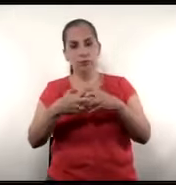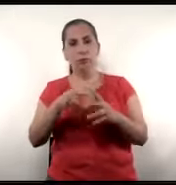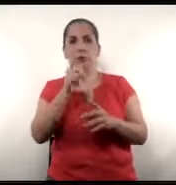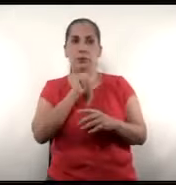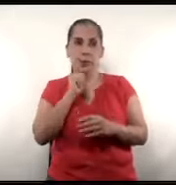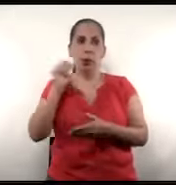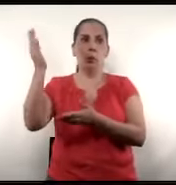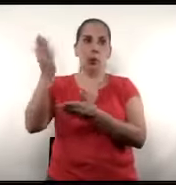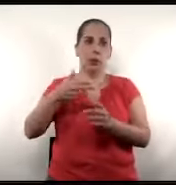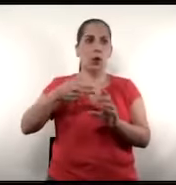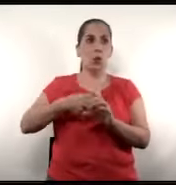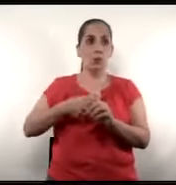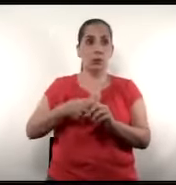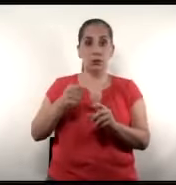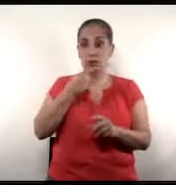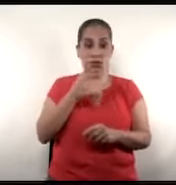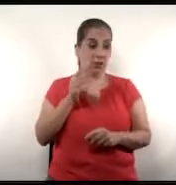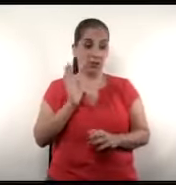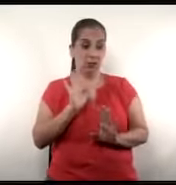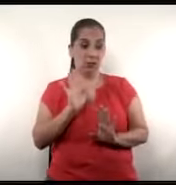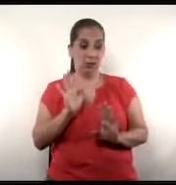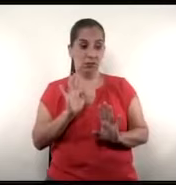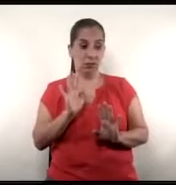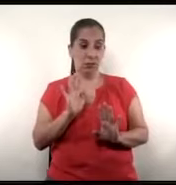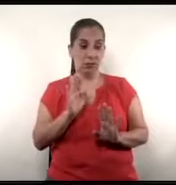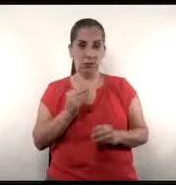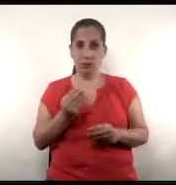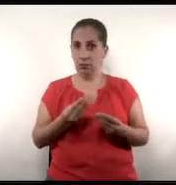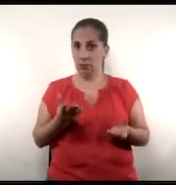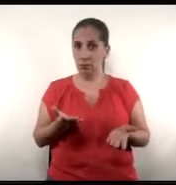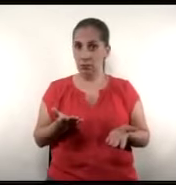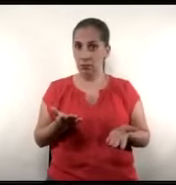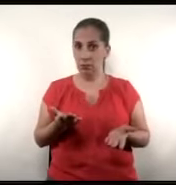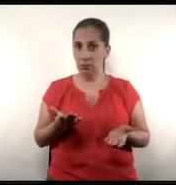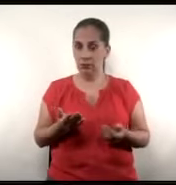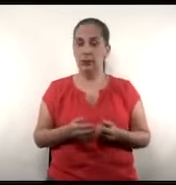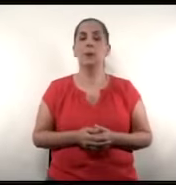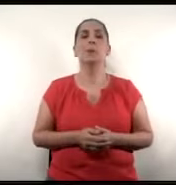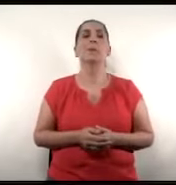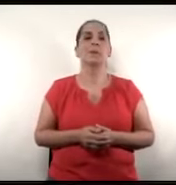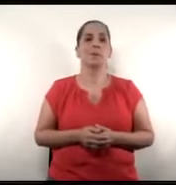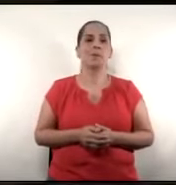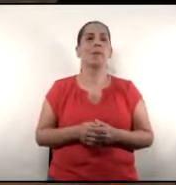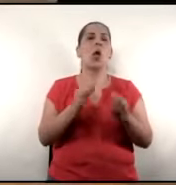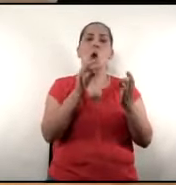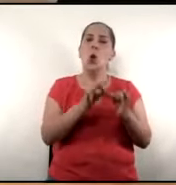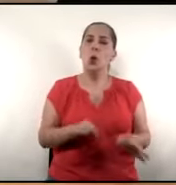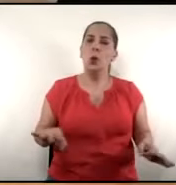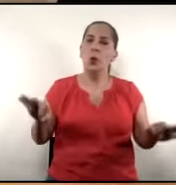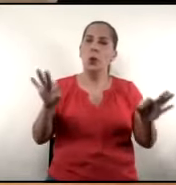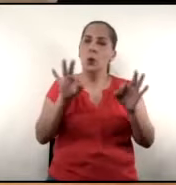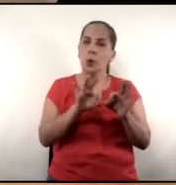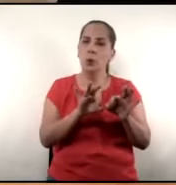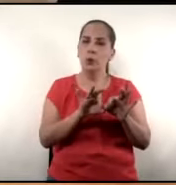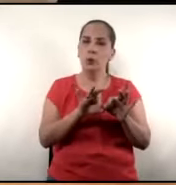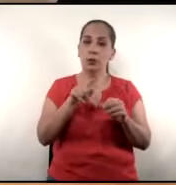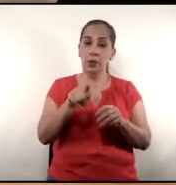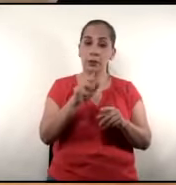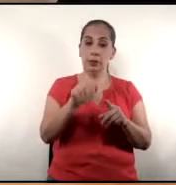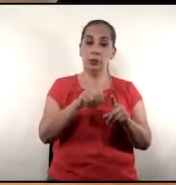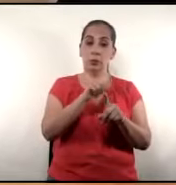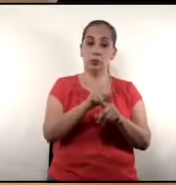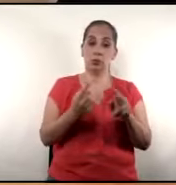el combustible, y el día que ella diga que no quiere más, ya sabemos lo que pasa. Lo importante, lo crucial en ese caso es que si se va a